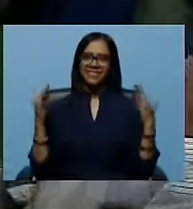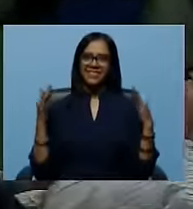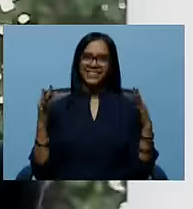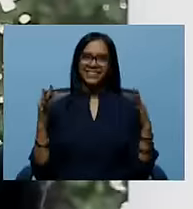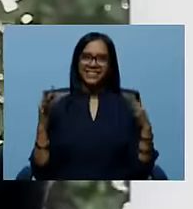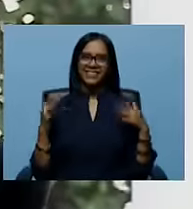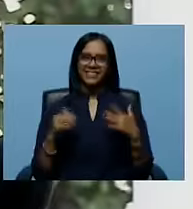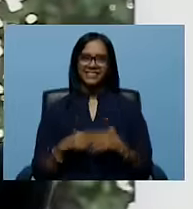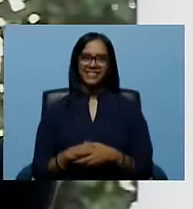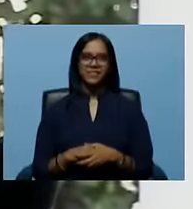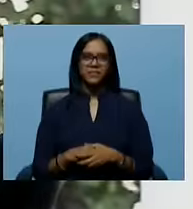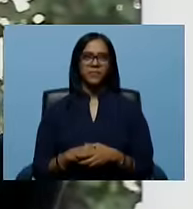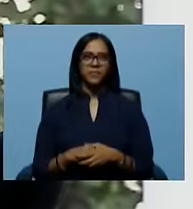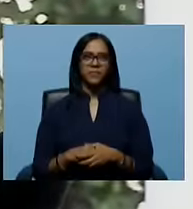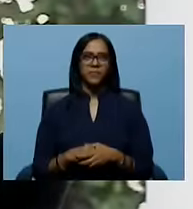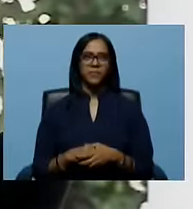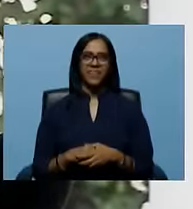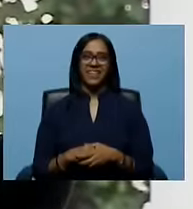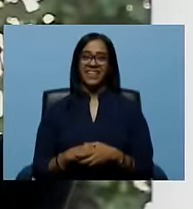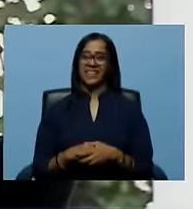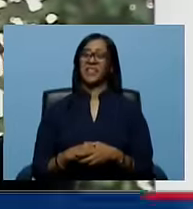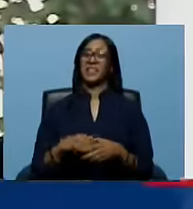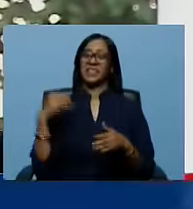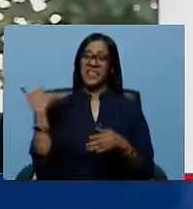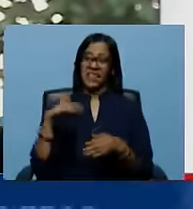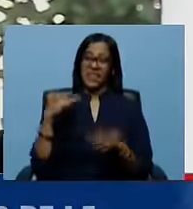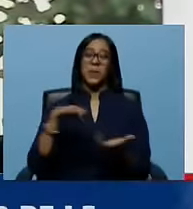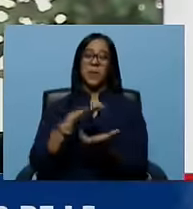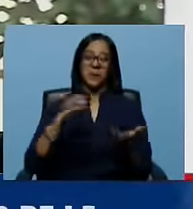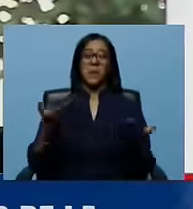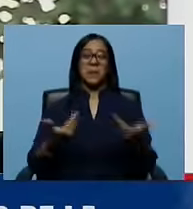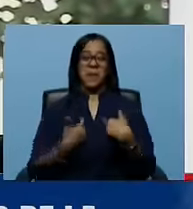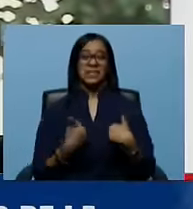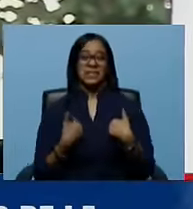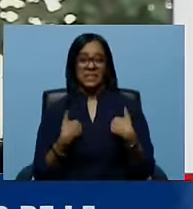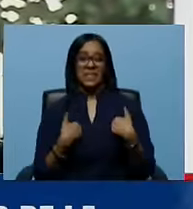Tremendo rollo que me lanzas encima, ¿viste?